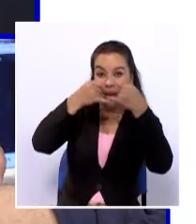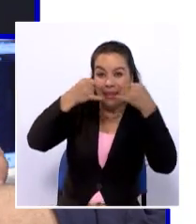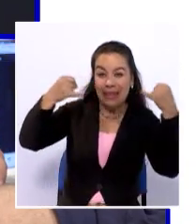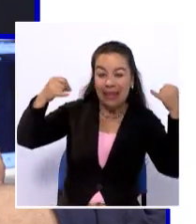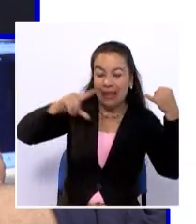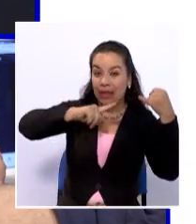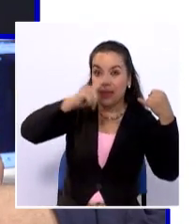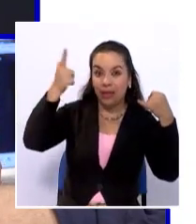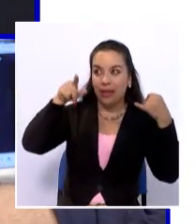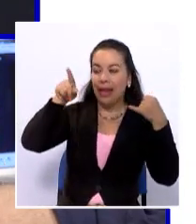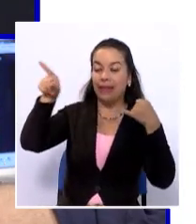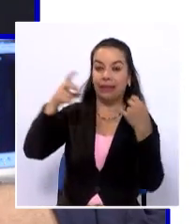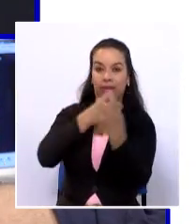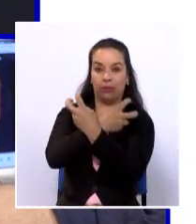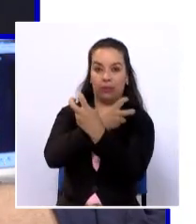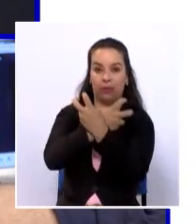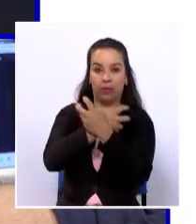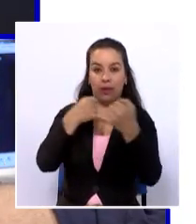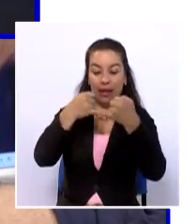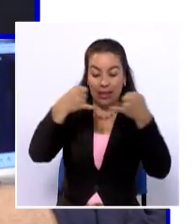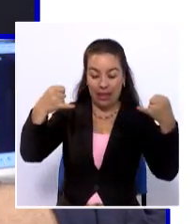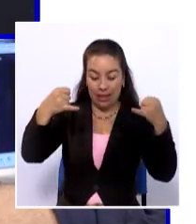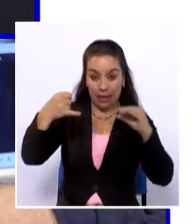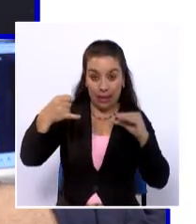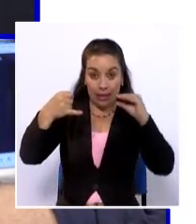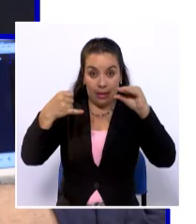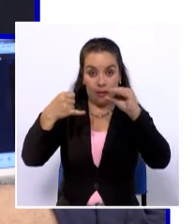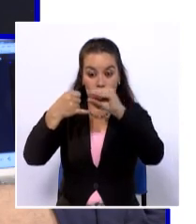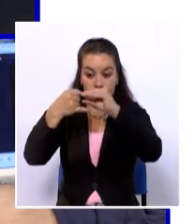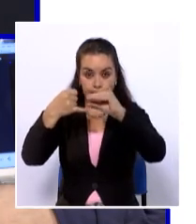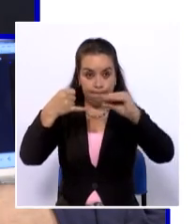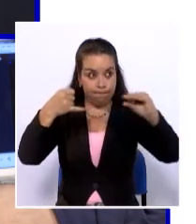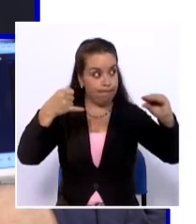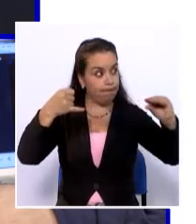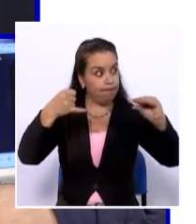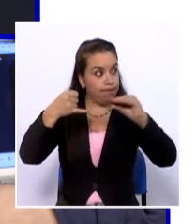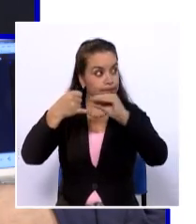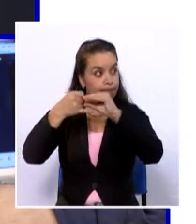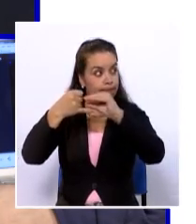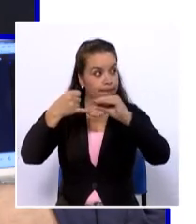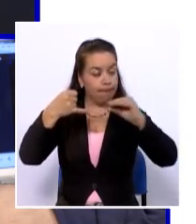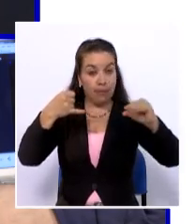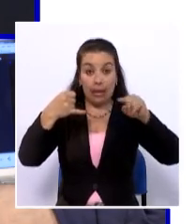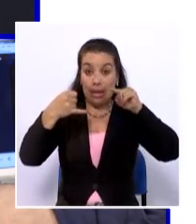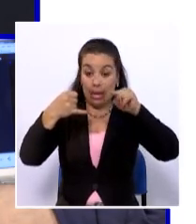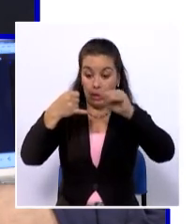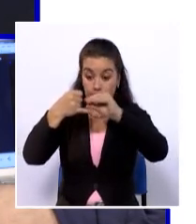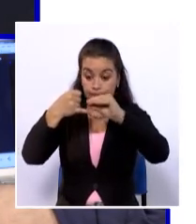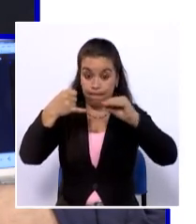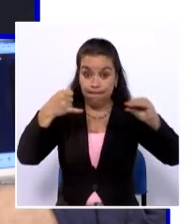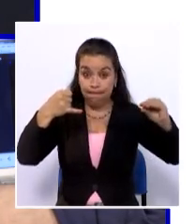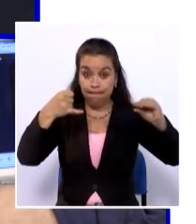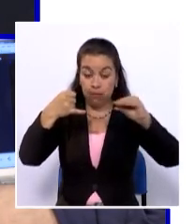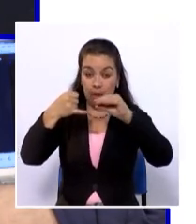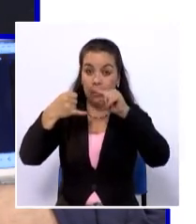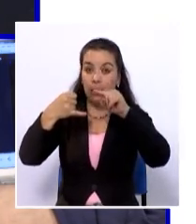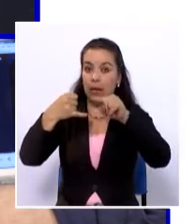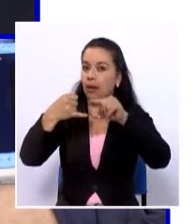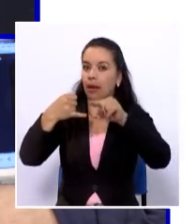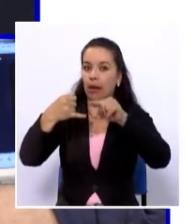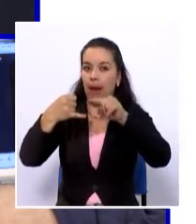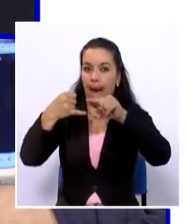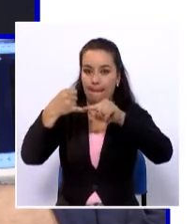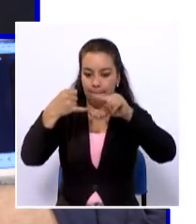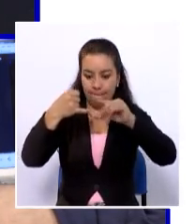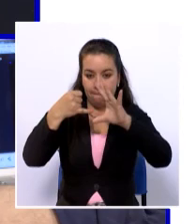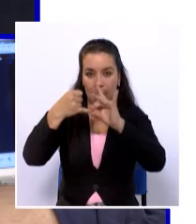ese es el hueso y por delante de él aaiún a bursa cierto que es la urss a pre rotuliana esa usa pero rotuliana no se comunica con